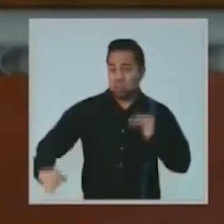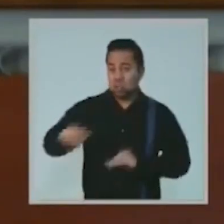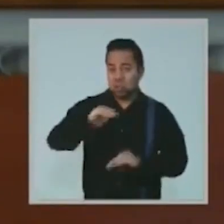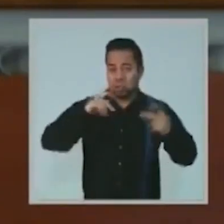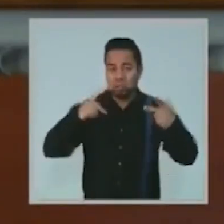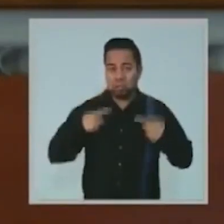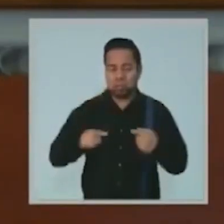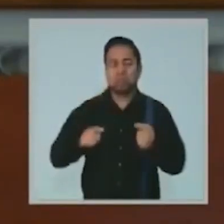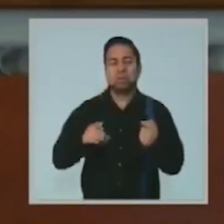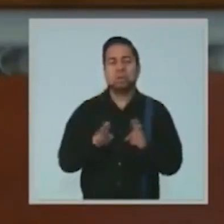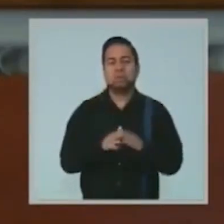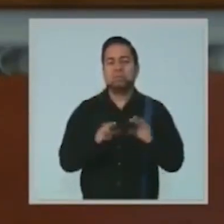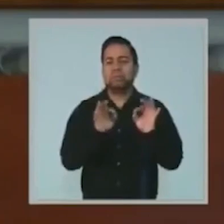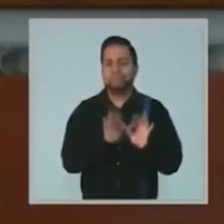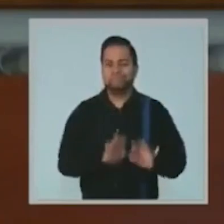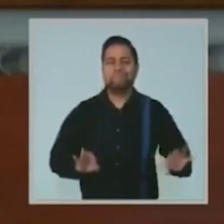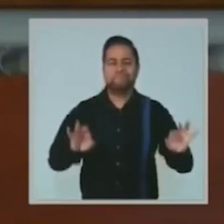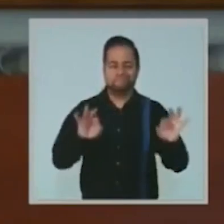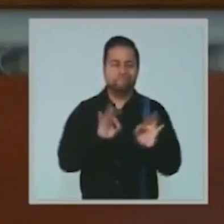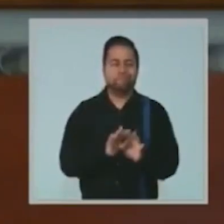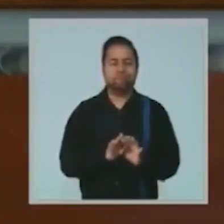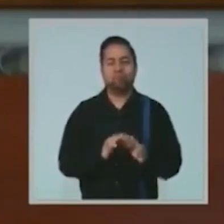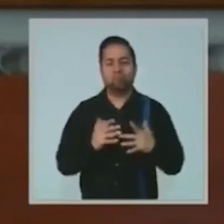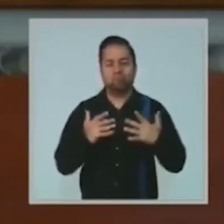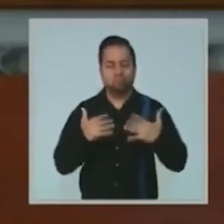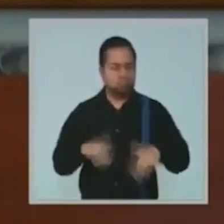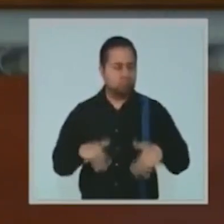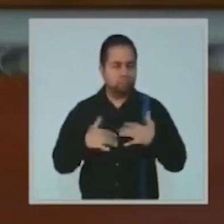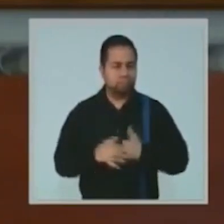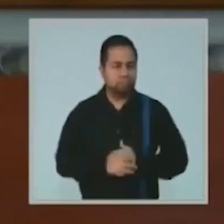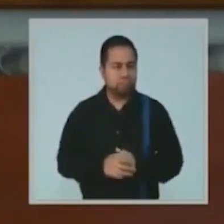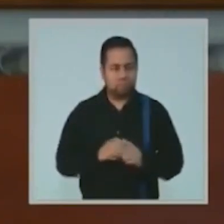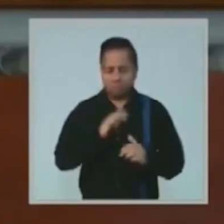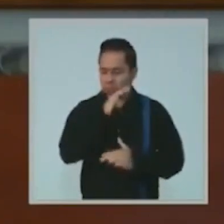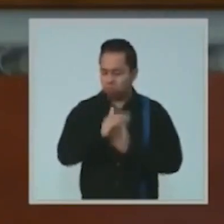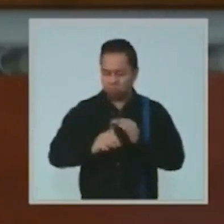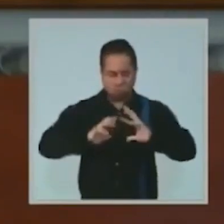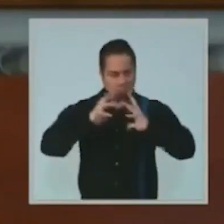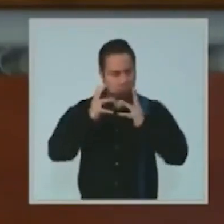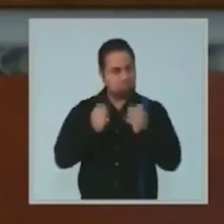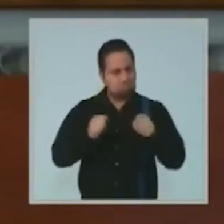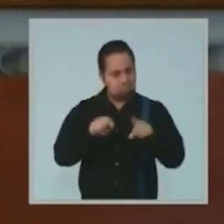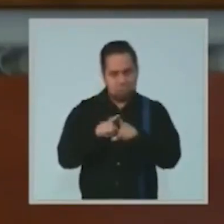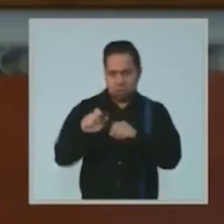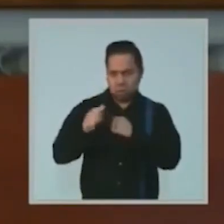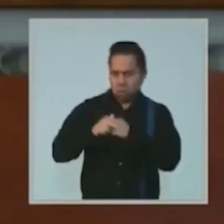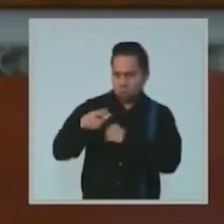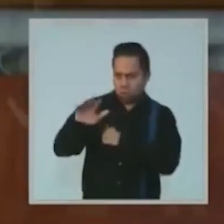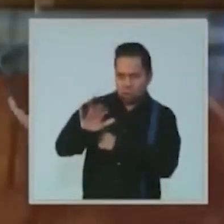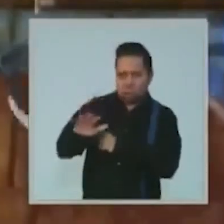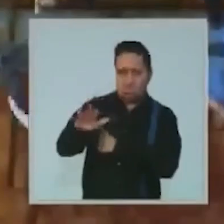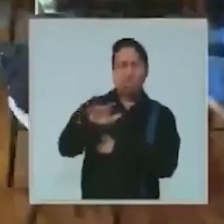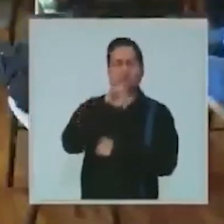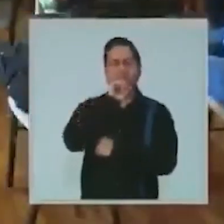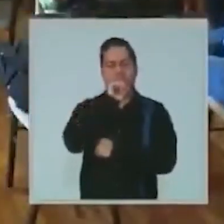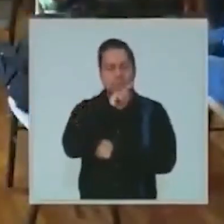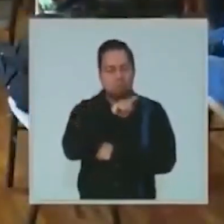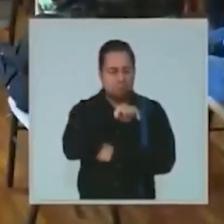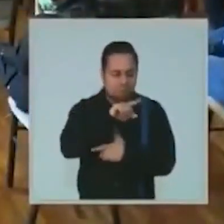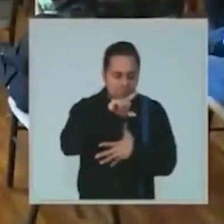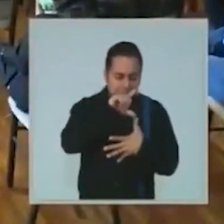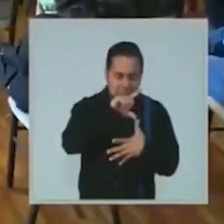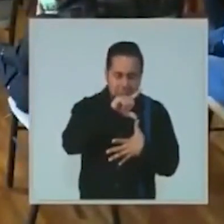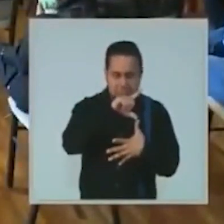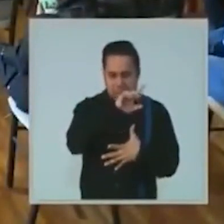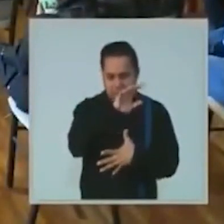social. El documento indica que el área de comunicación social del Poder Ejecutivo tenía autorizado un